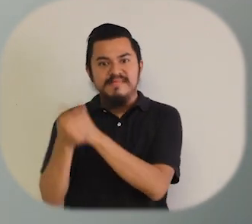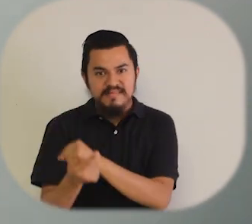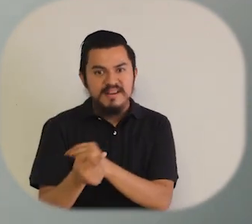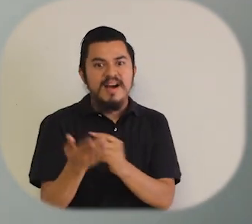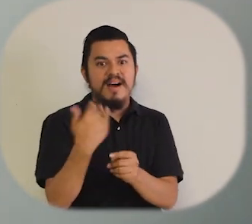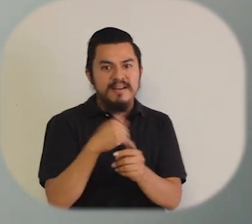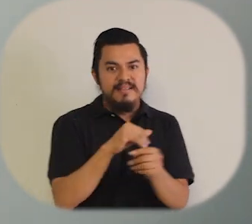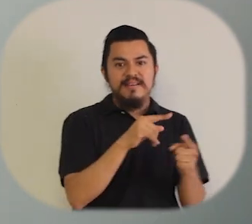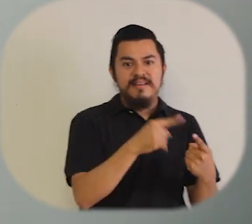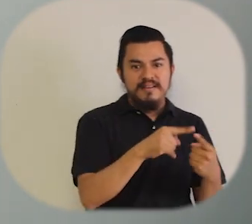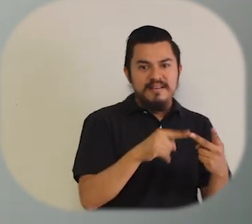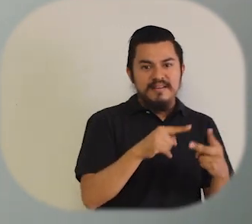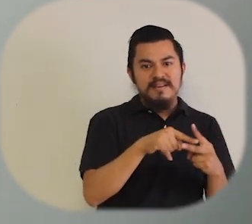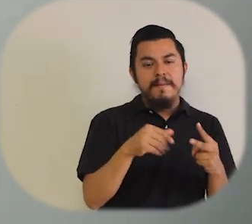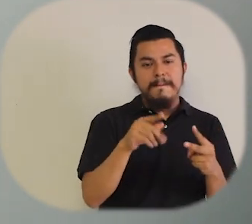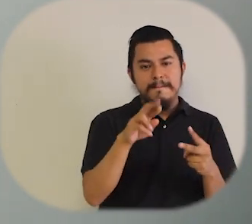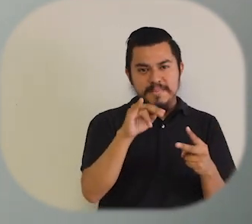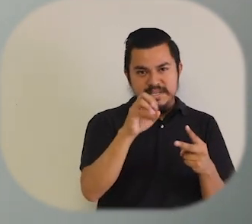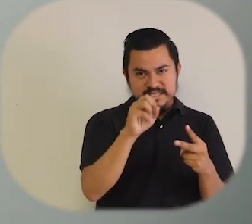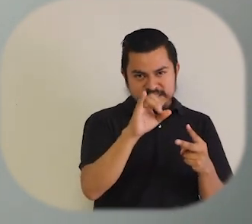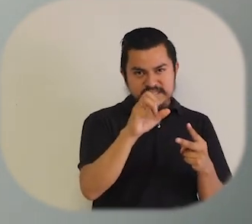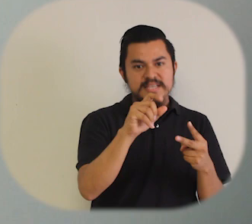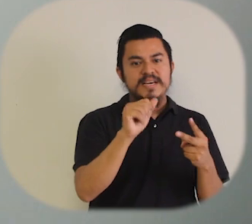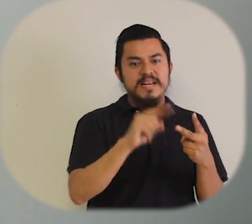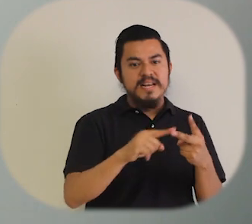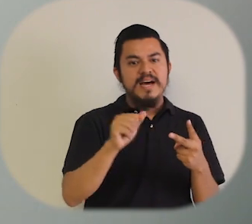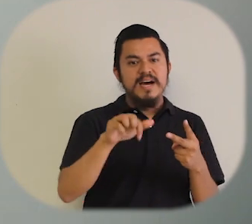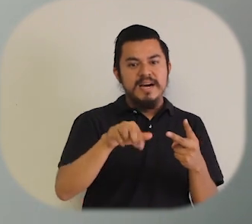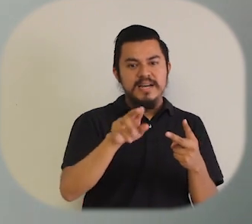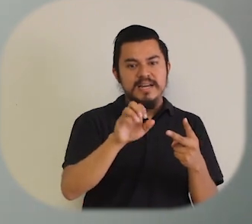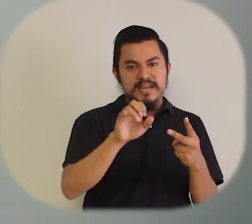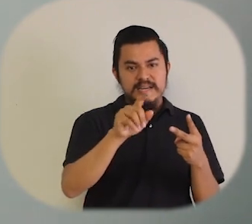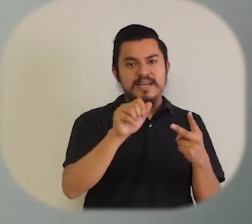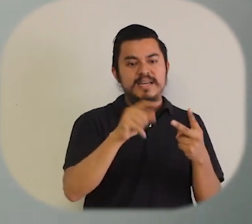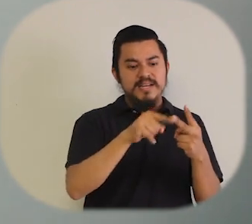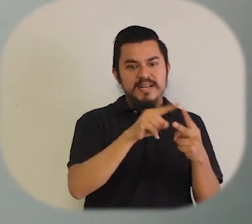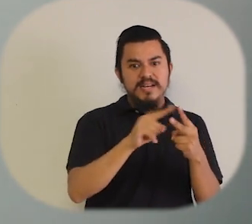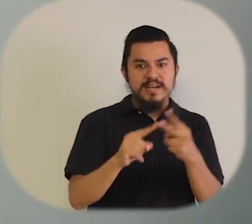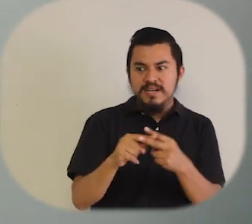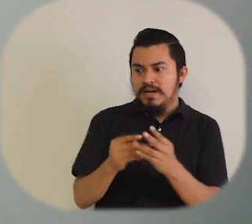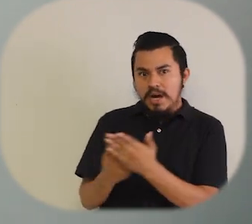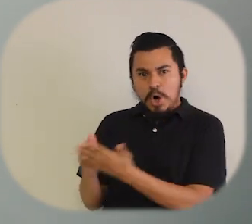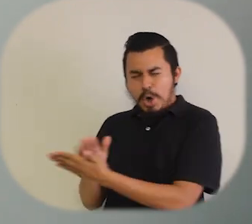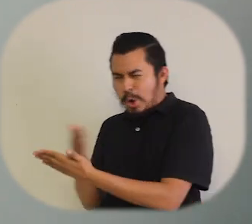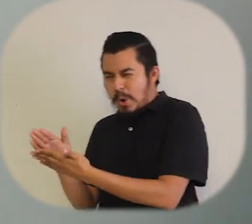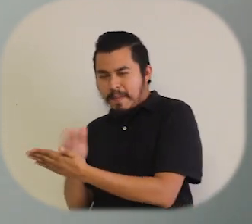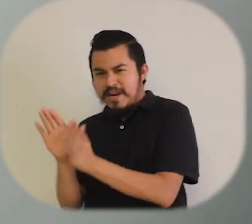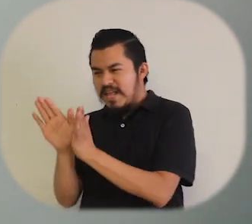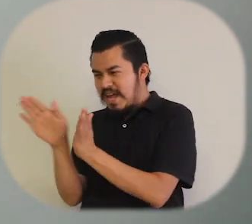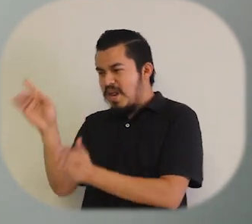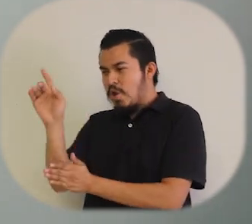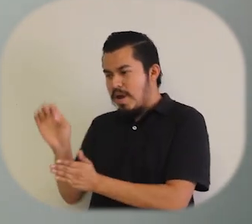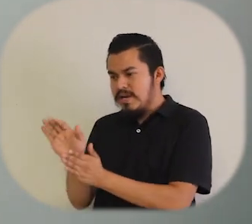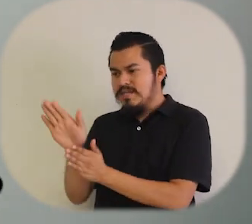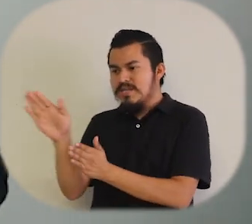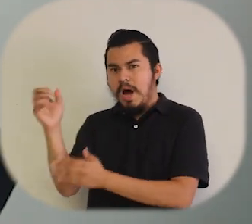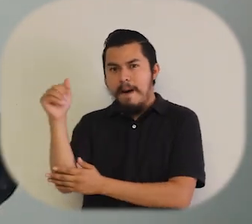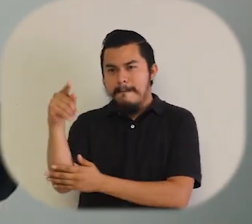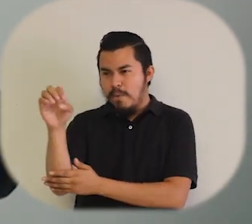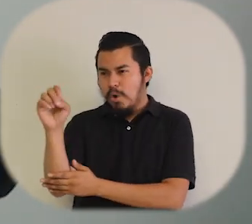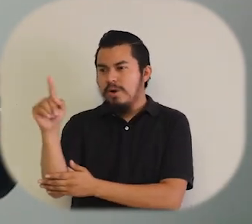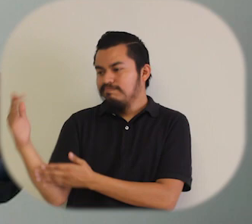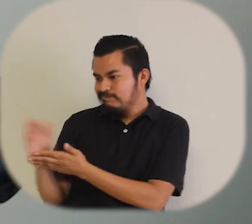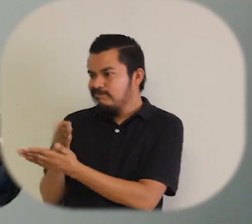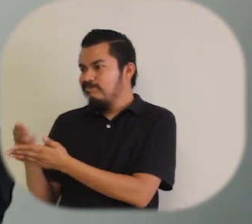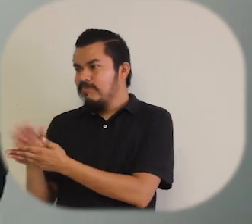Pablo, y también Apolos, que fue influenciado por ellos, también ellos compartieron que Jesús es el Cristo. ¿Qué quiere decir esto? Quiere